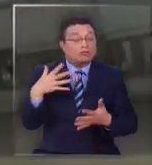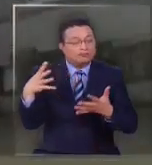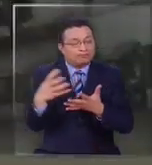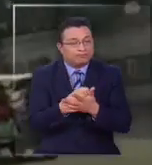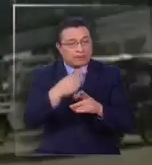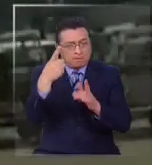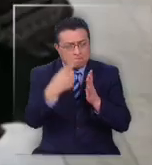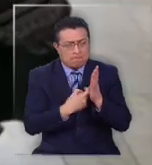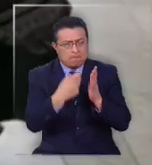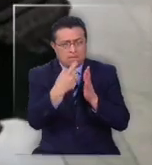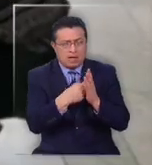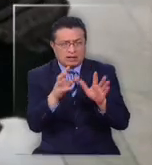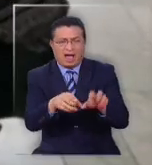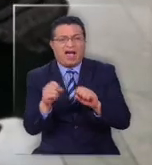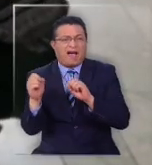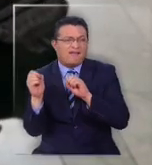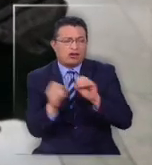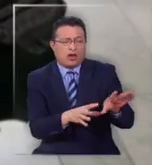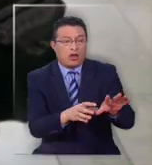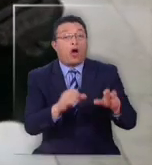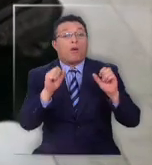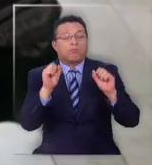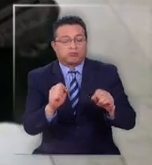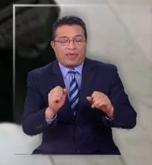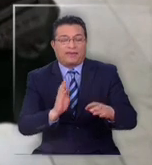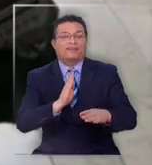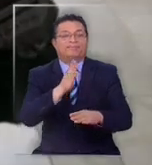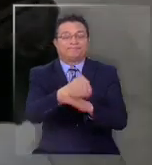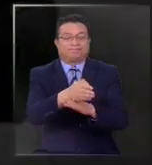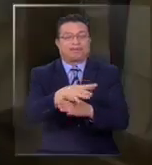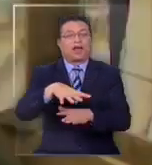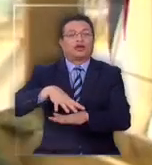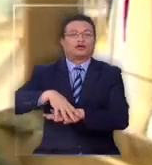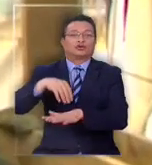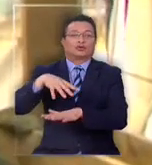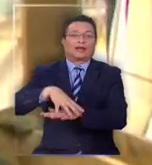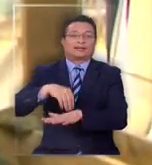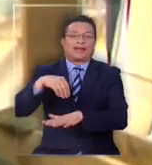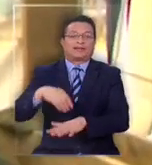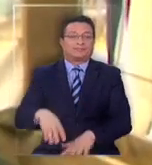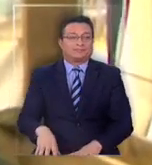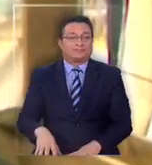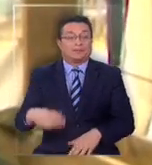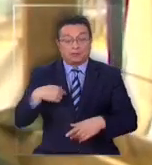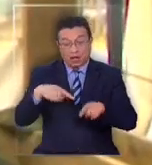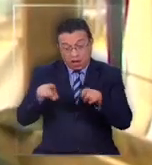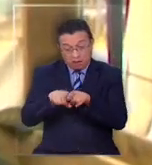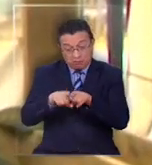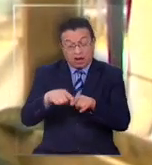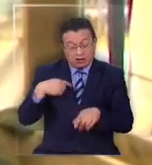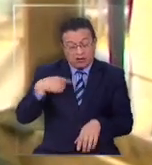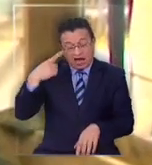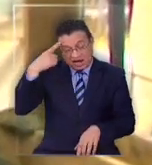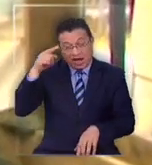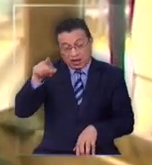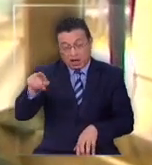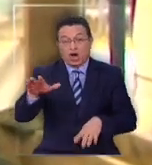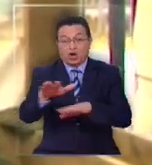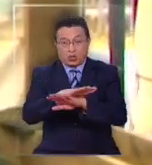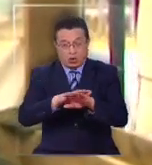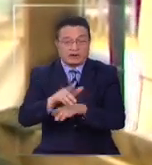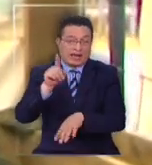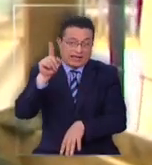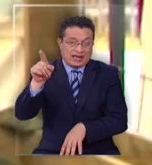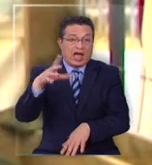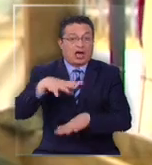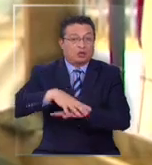en el más completo abandono, pudieron llegar a Suecia. Yo creo que más que nada mi hermano va a ver por ellos allá en